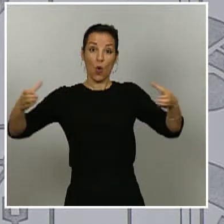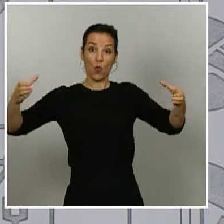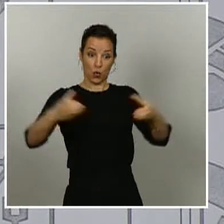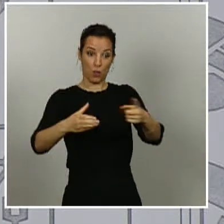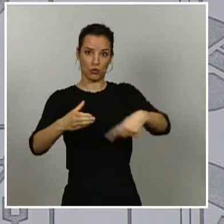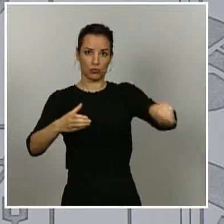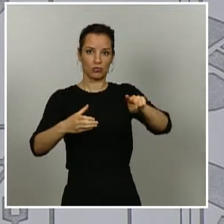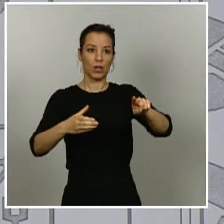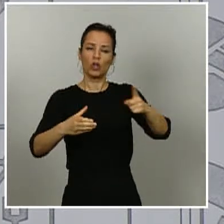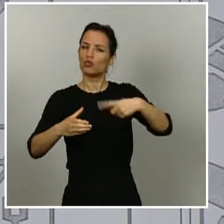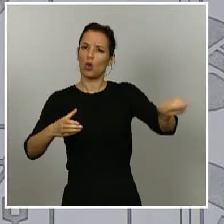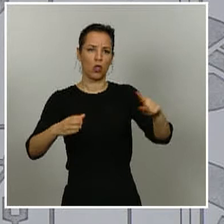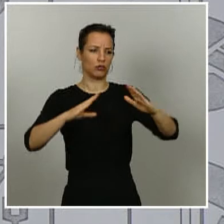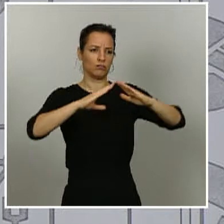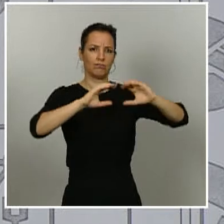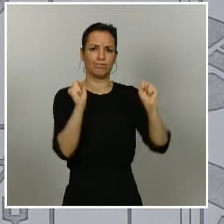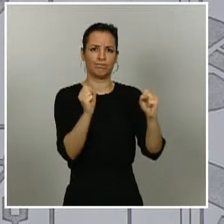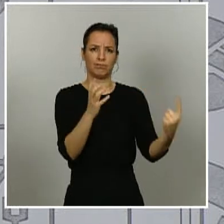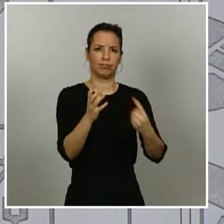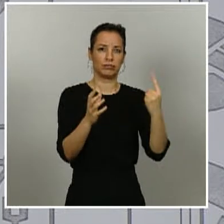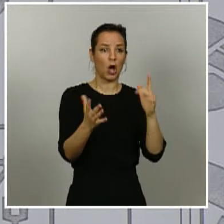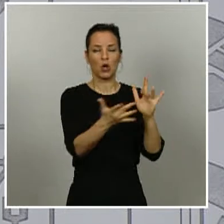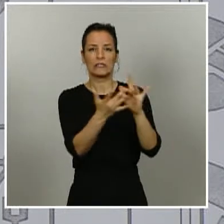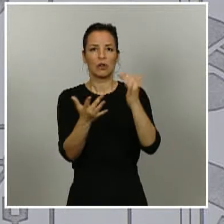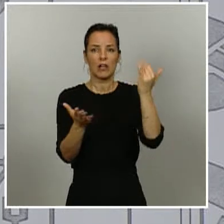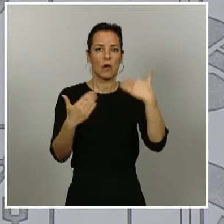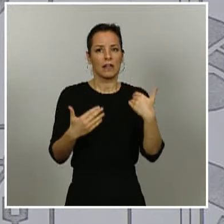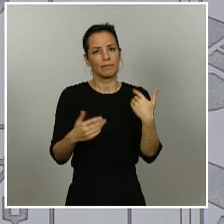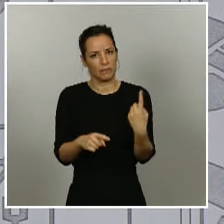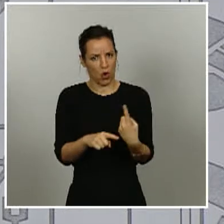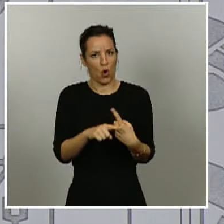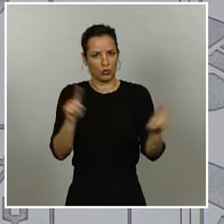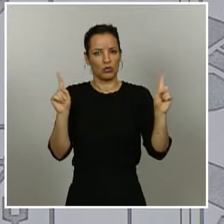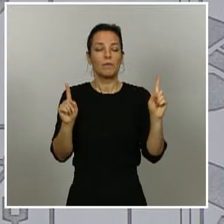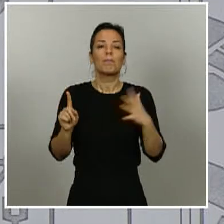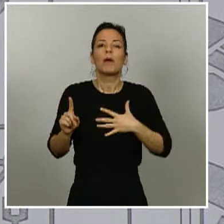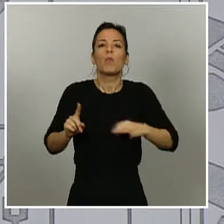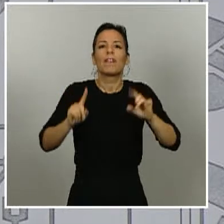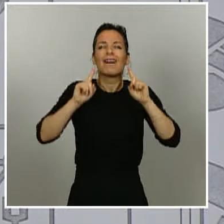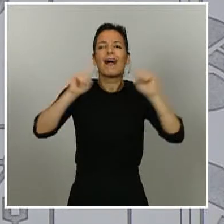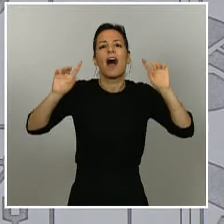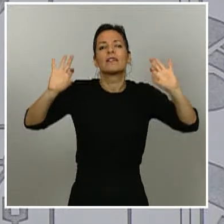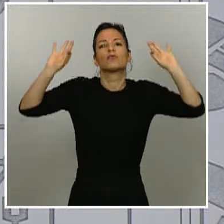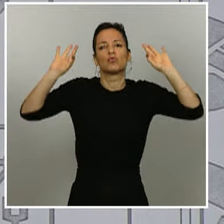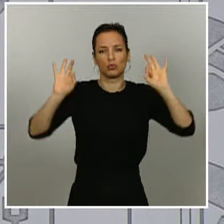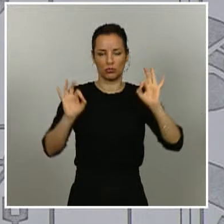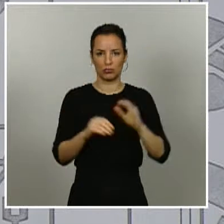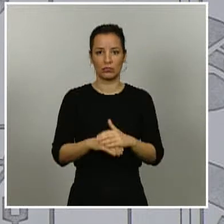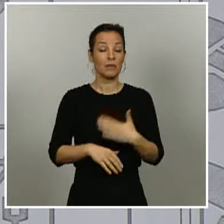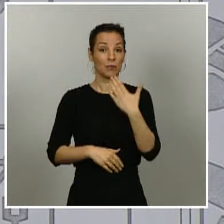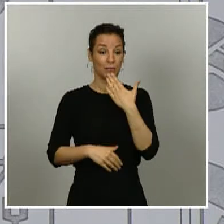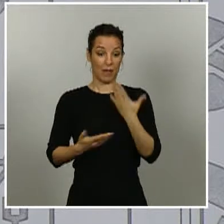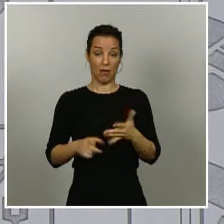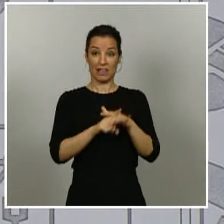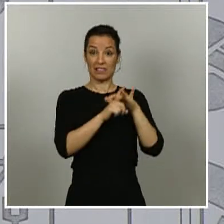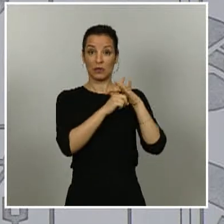no es otra cuestión. Pero dicho eso, pueden plantearse excepciones. Nosotros ahora mismo estamos en una situación en la que